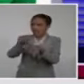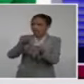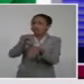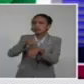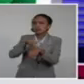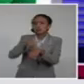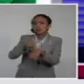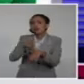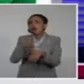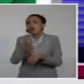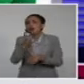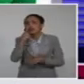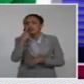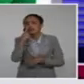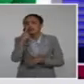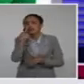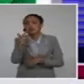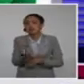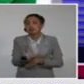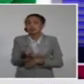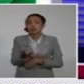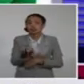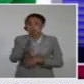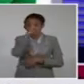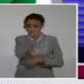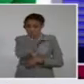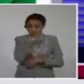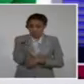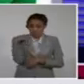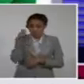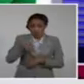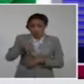inicialmente fue identificada por su médico de familia,